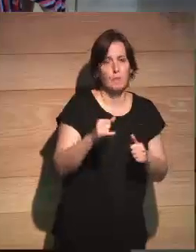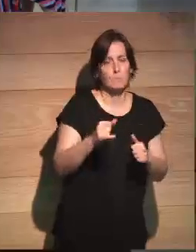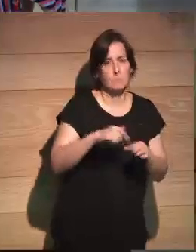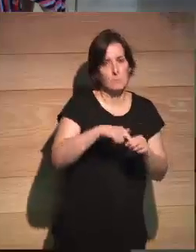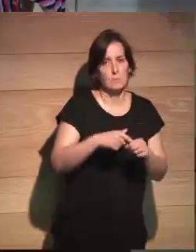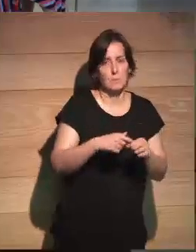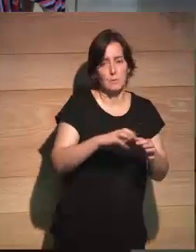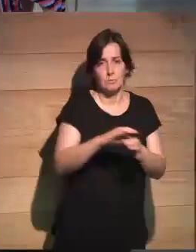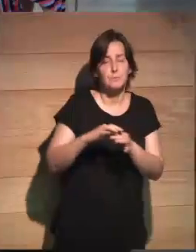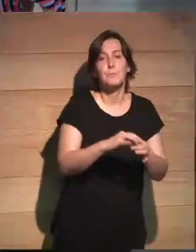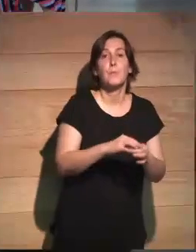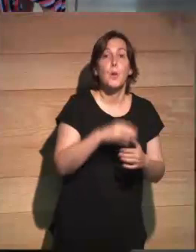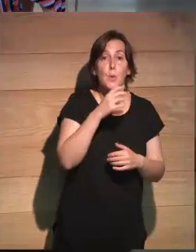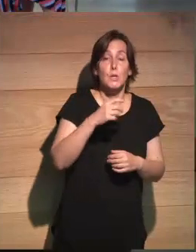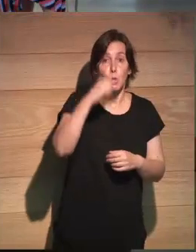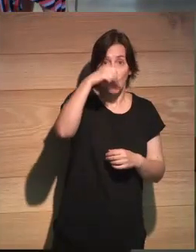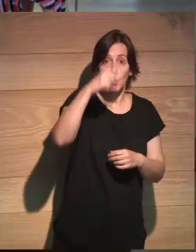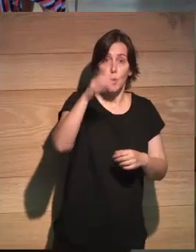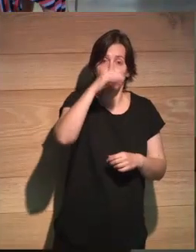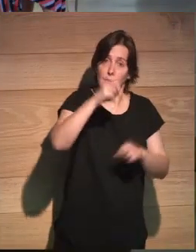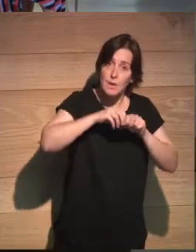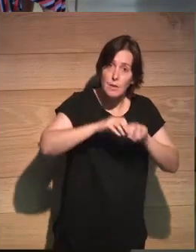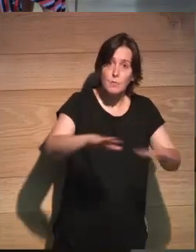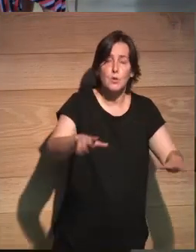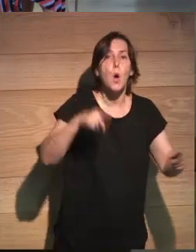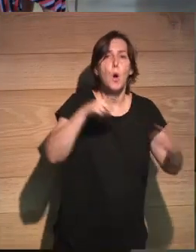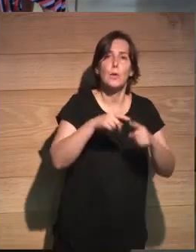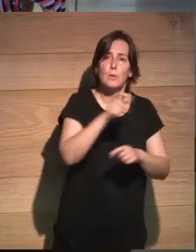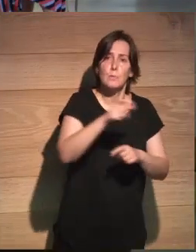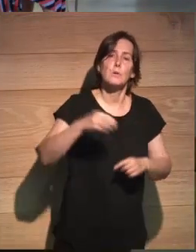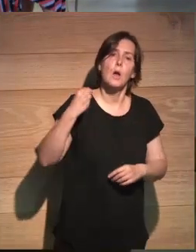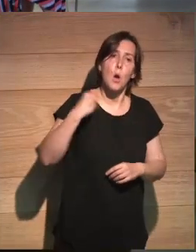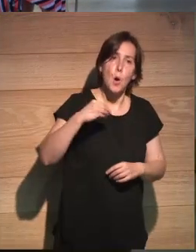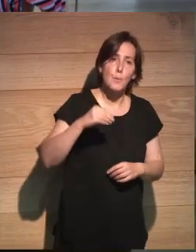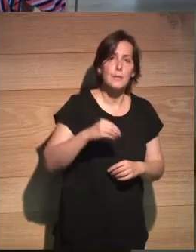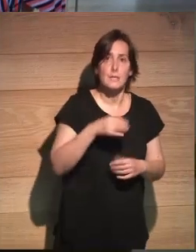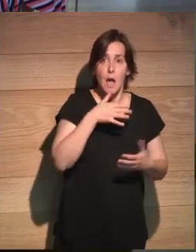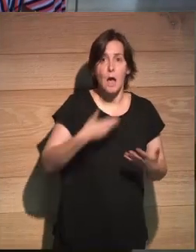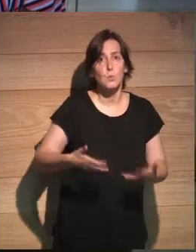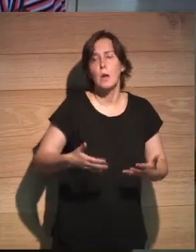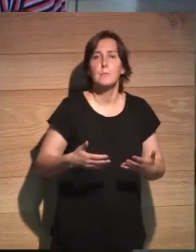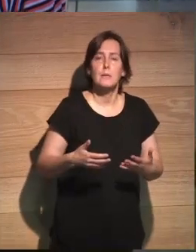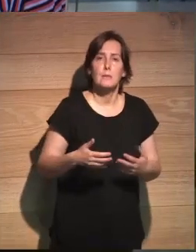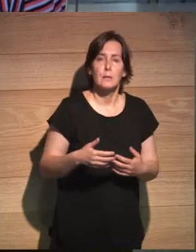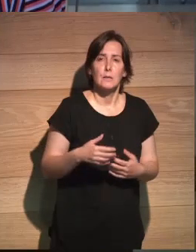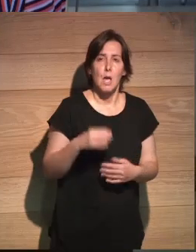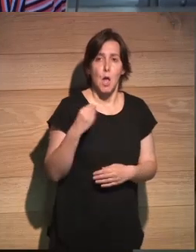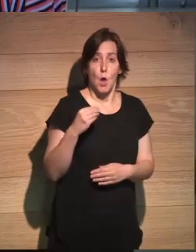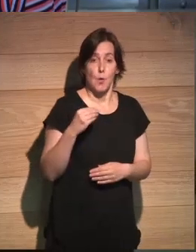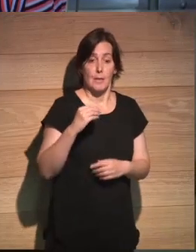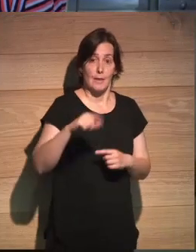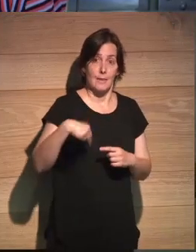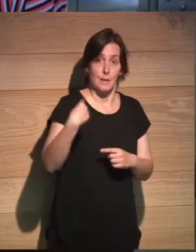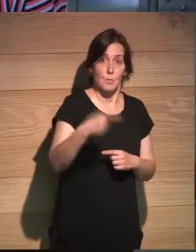hagamos difusión de la cultura científica para que estos jóvenes que hoy tienen pocos años, cuando tomen